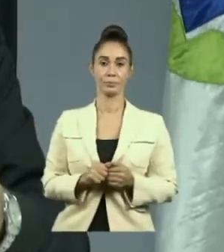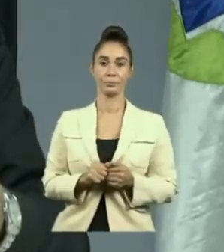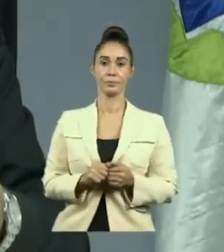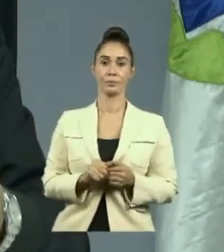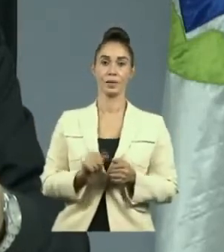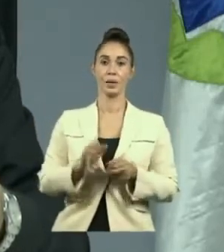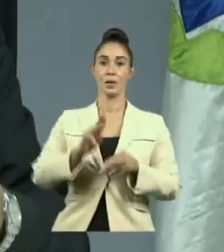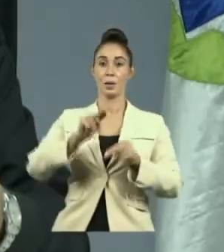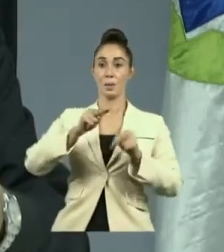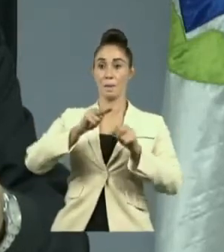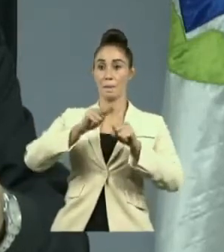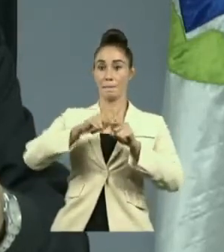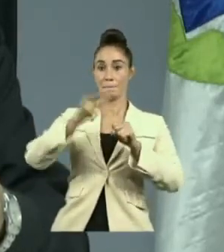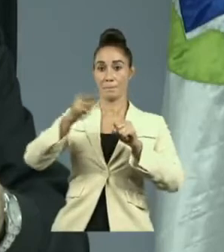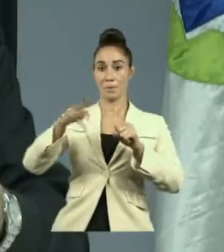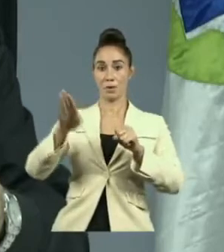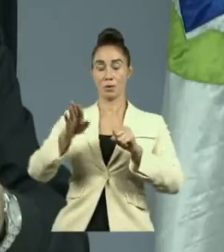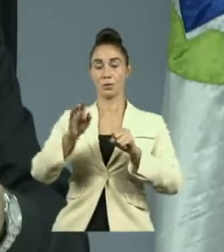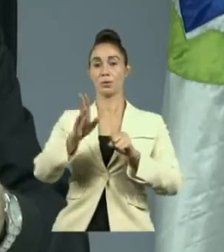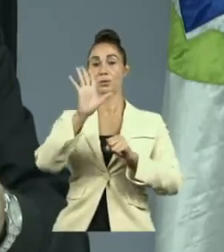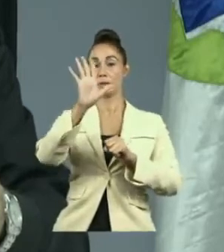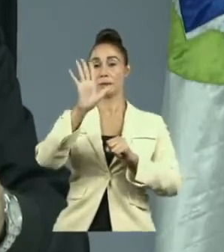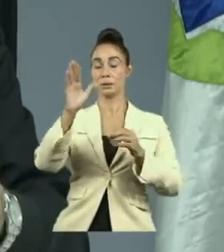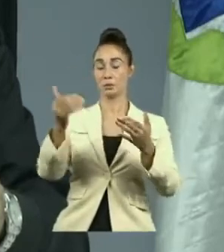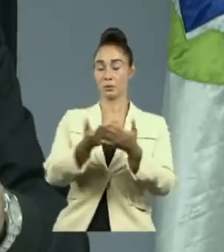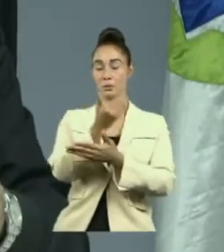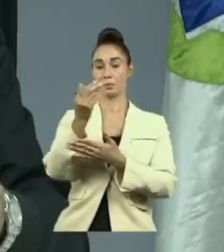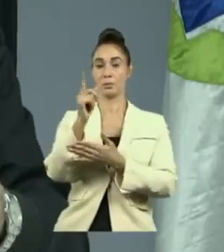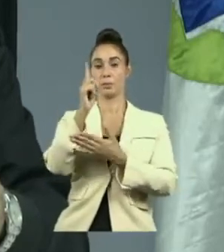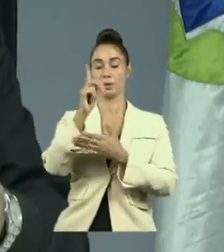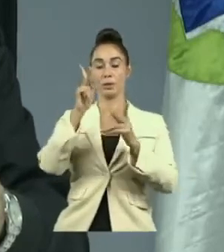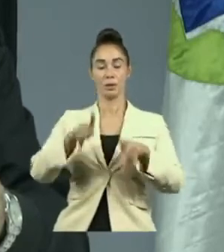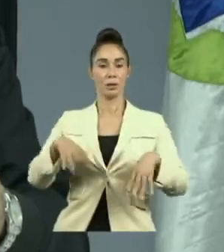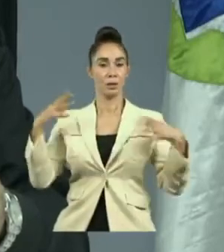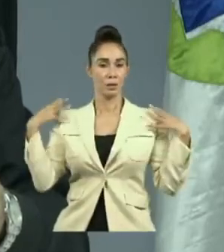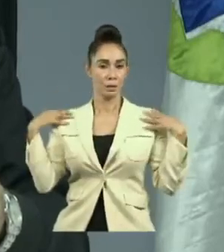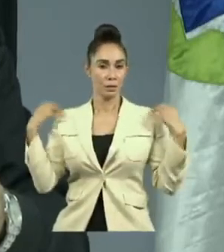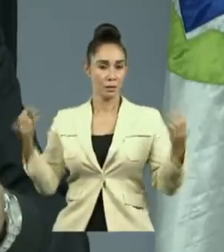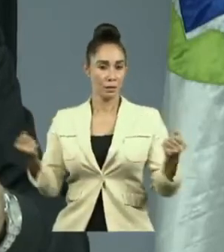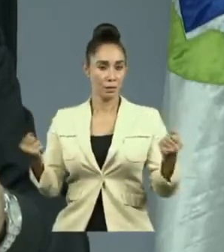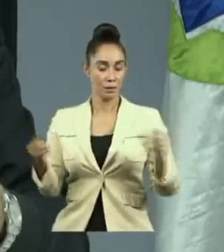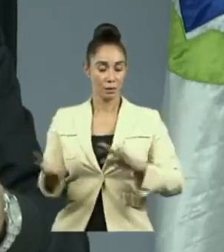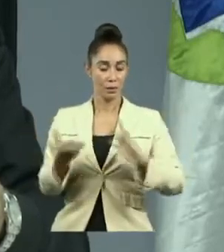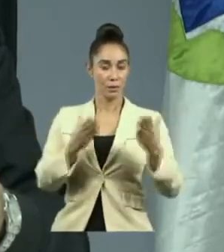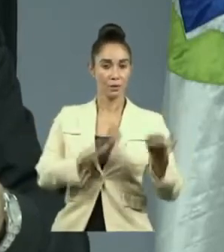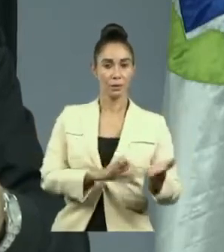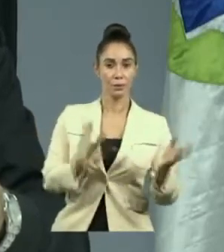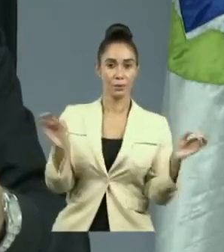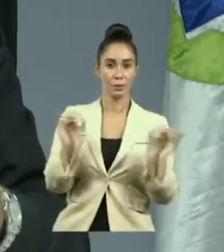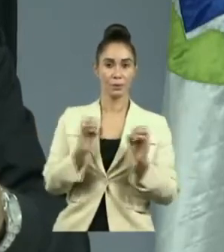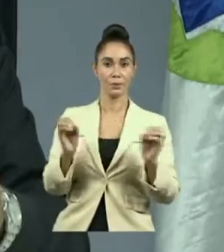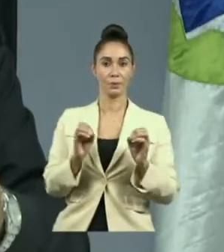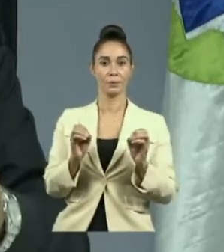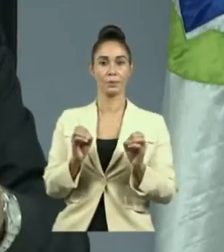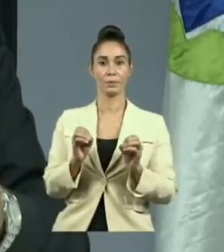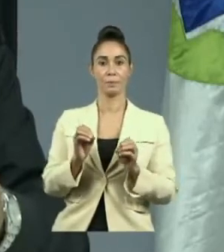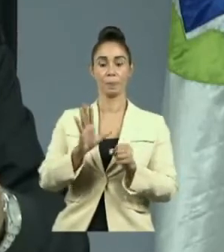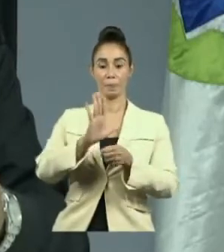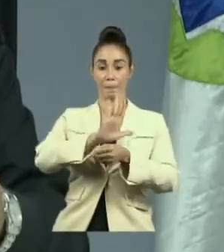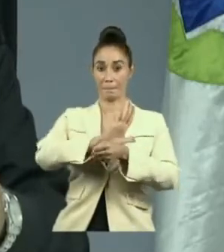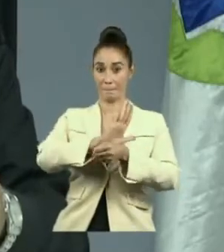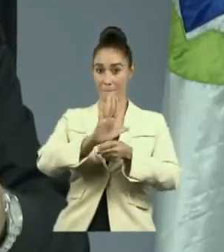0 casos nuevos 5 acumulados 1 recuperado 0 fallecimiento barahona